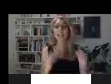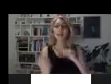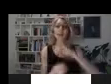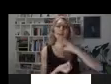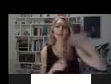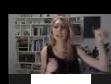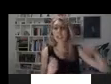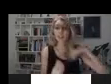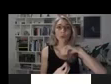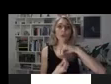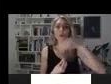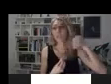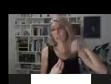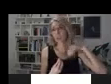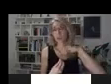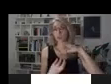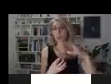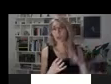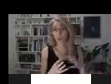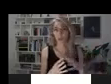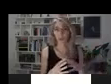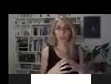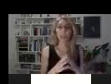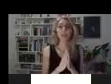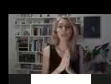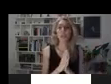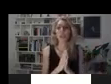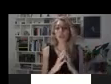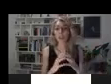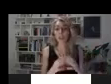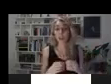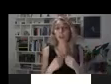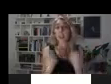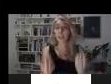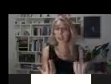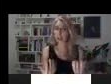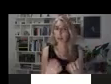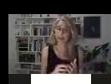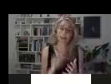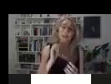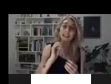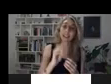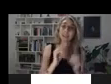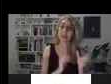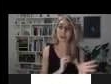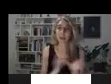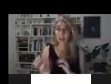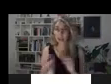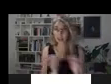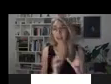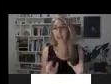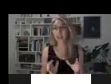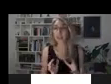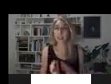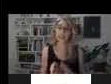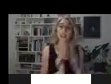días, también puede hacer todos esos otros circuitos. Entonces lo que tenemos que pensar para participar